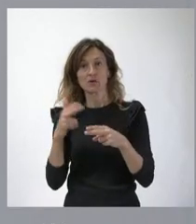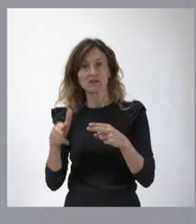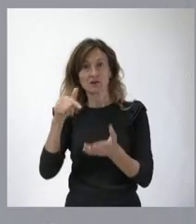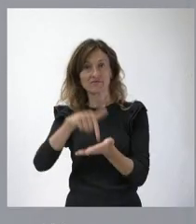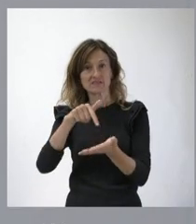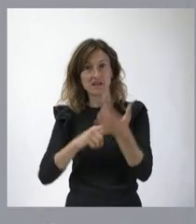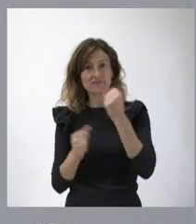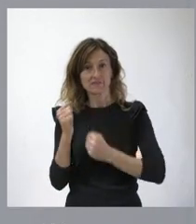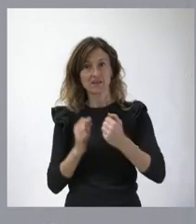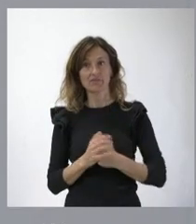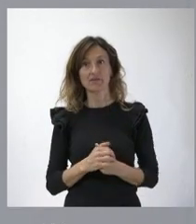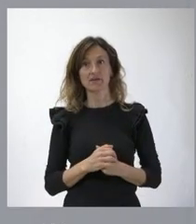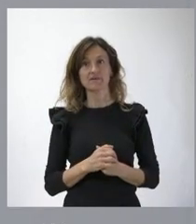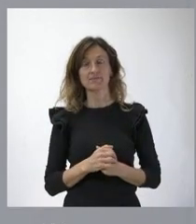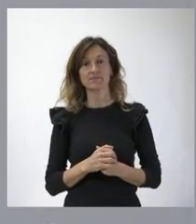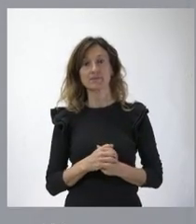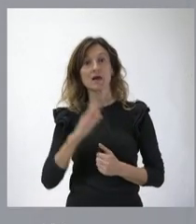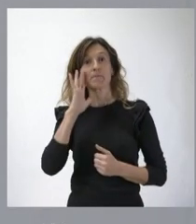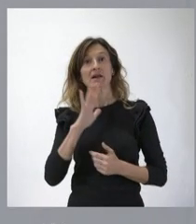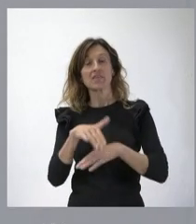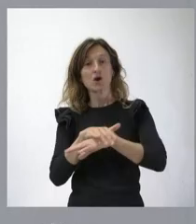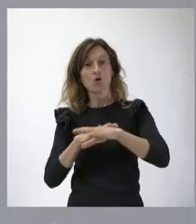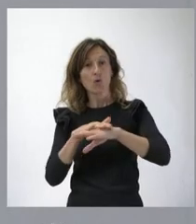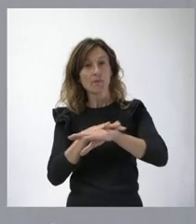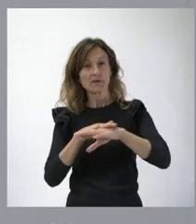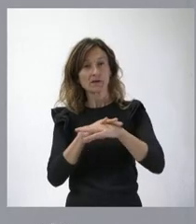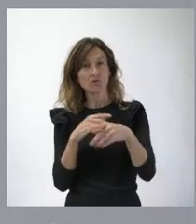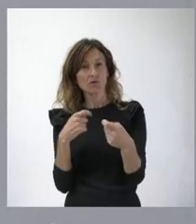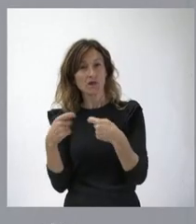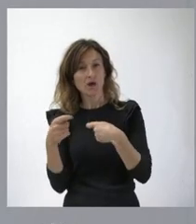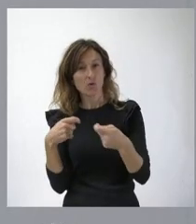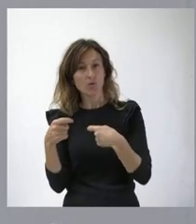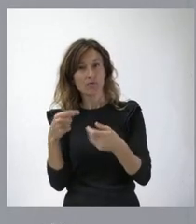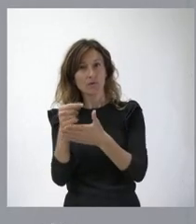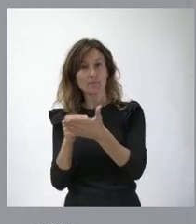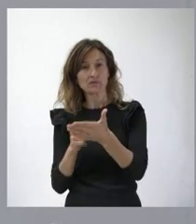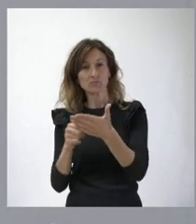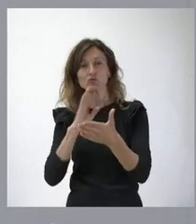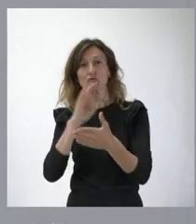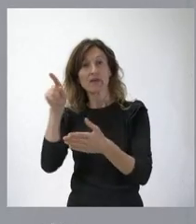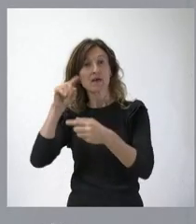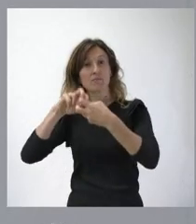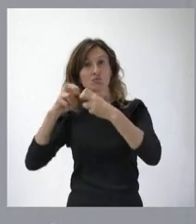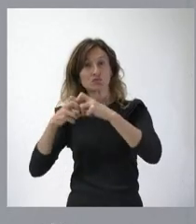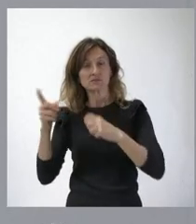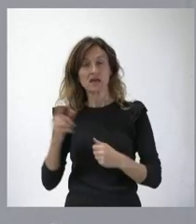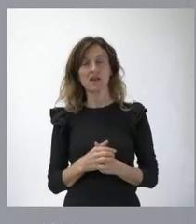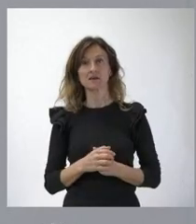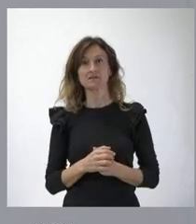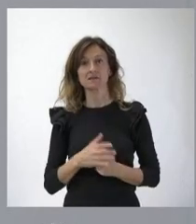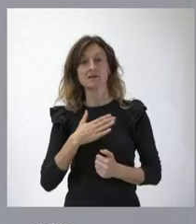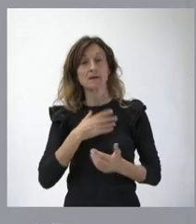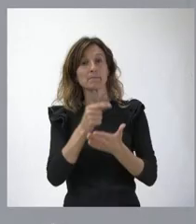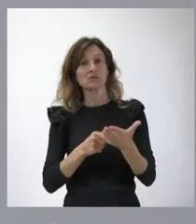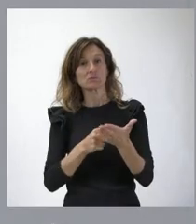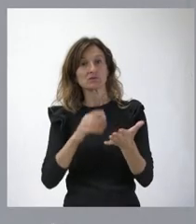tenemos Clara una cosa Parece ser que el gobierno está negociando el presupuesto en Bruselas nosotros el presupuesto de Castilla